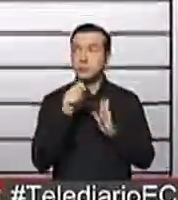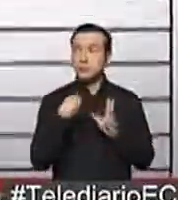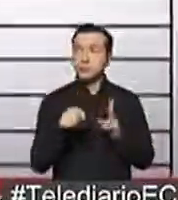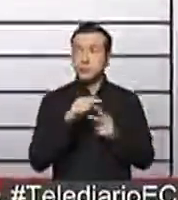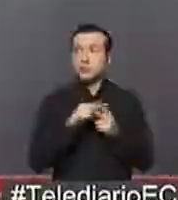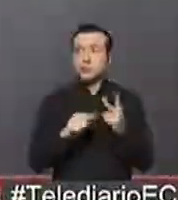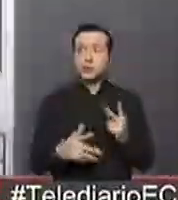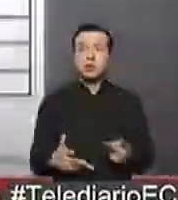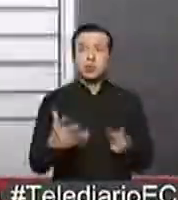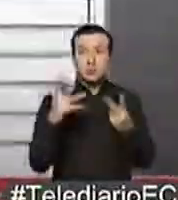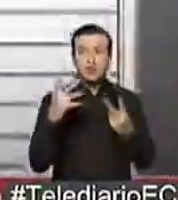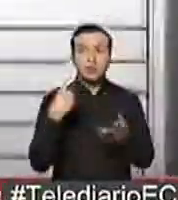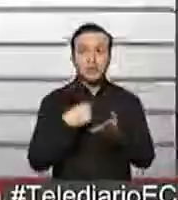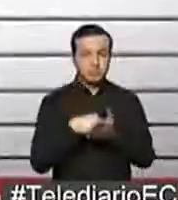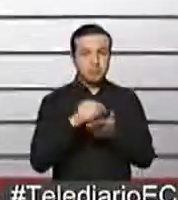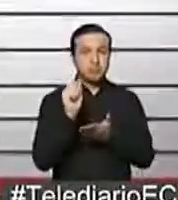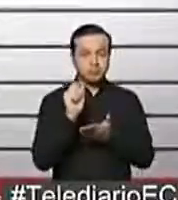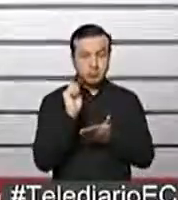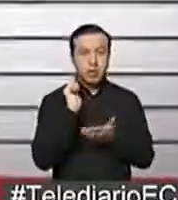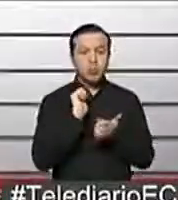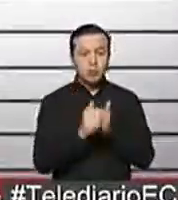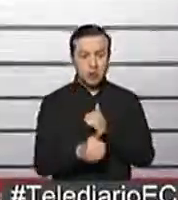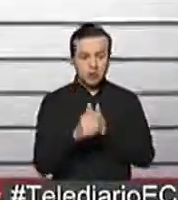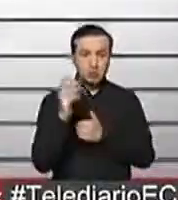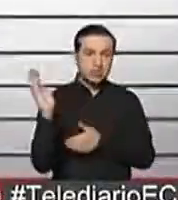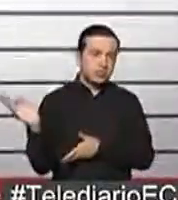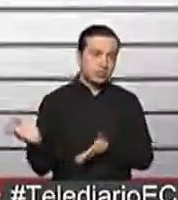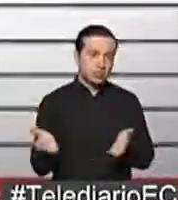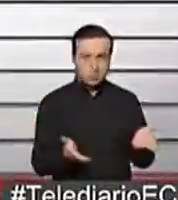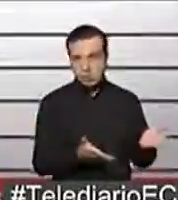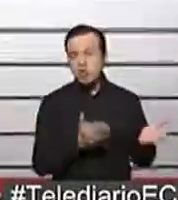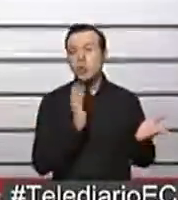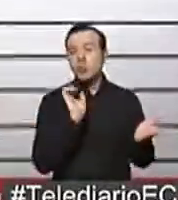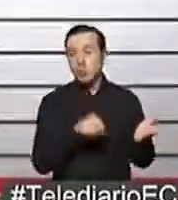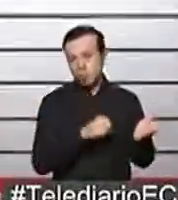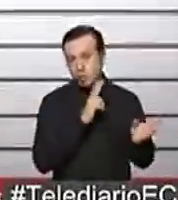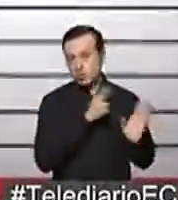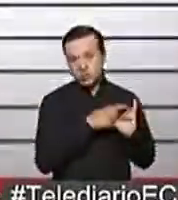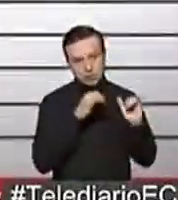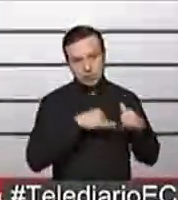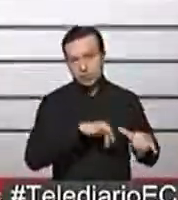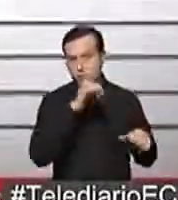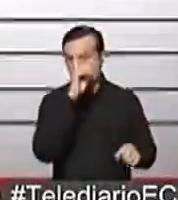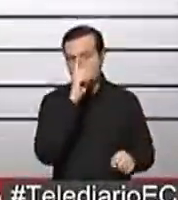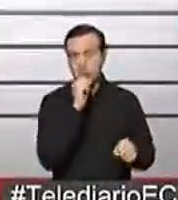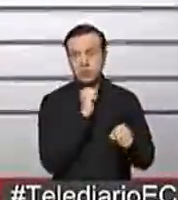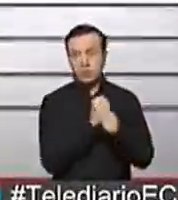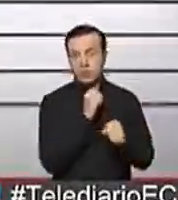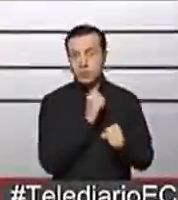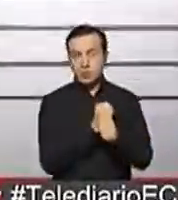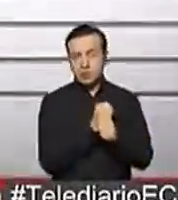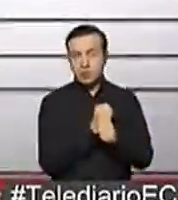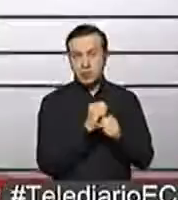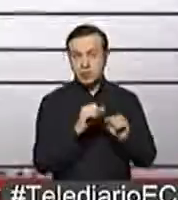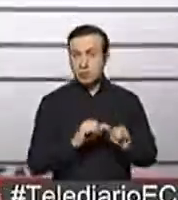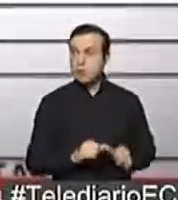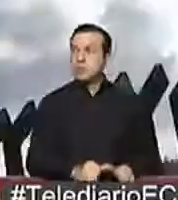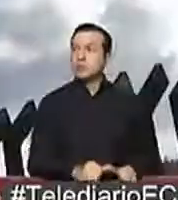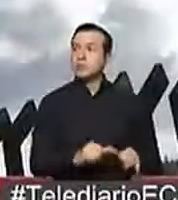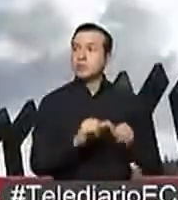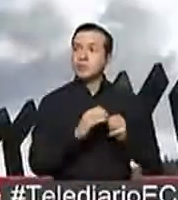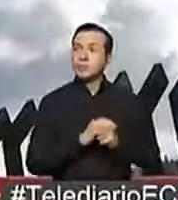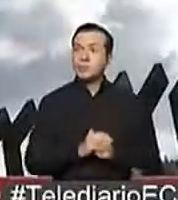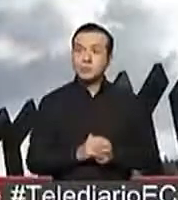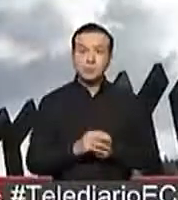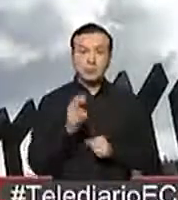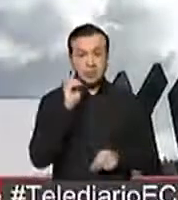magistrados evaluados obtuvieron calificaciones que sobrepasan el 80% de la puntuación requerida para continuar en la institución.